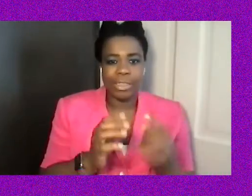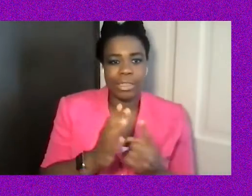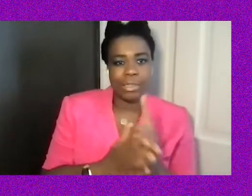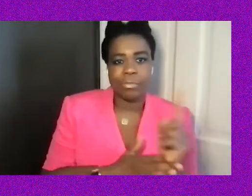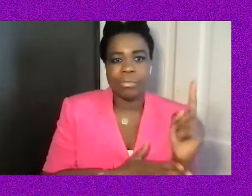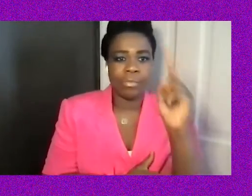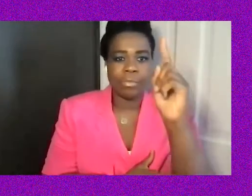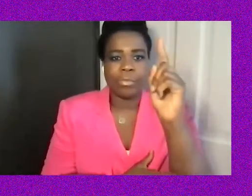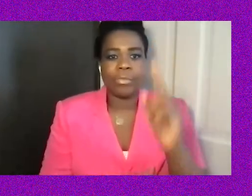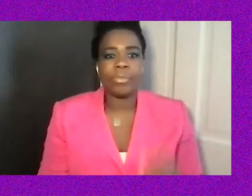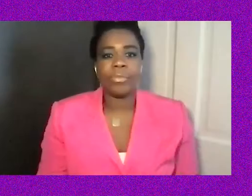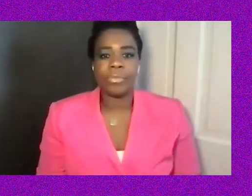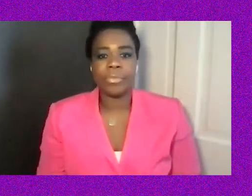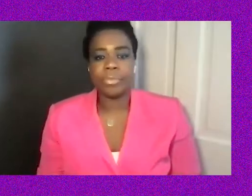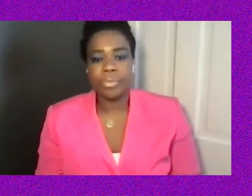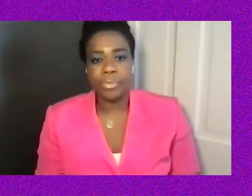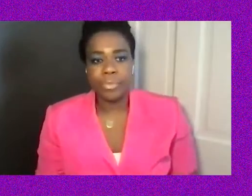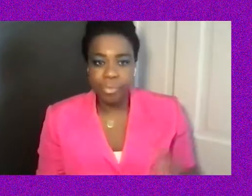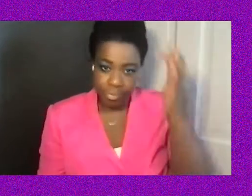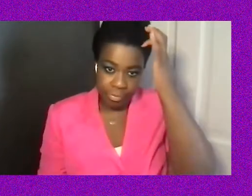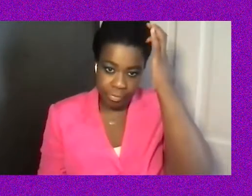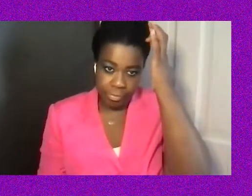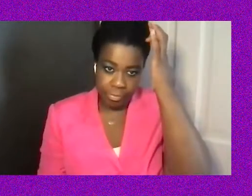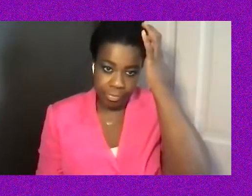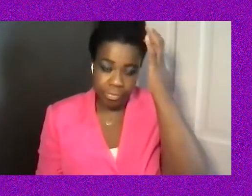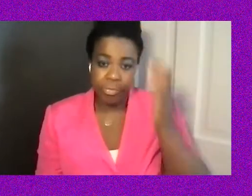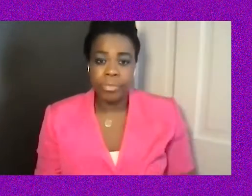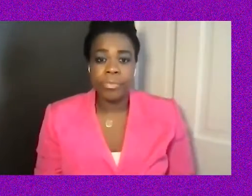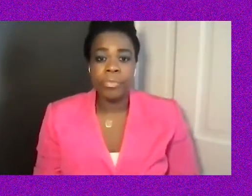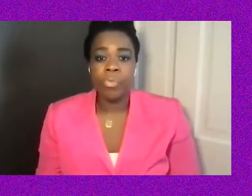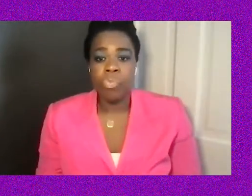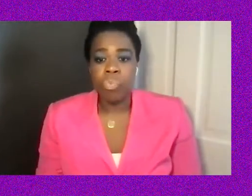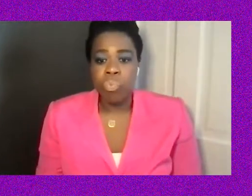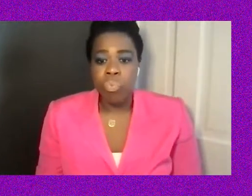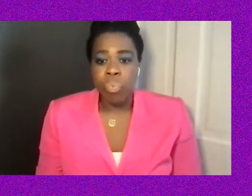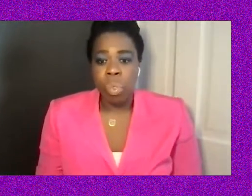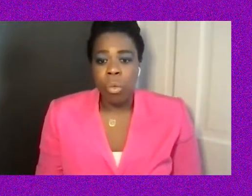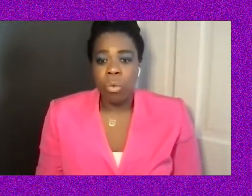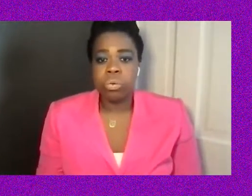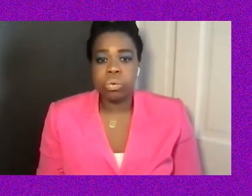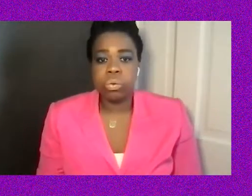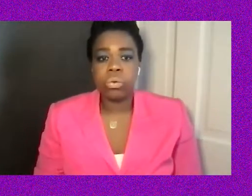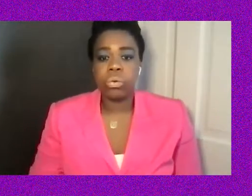de su cuerpo, como una semilla ya liberada.